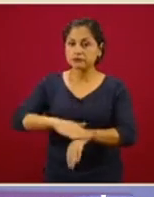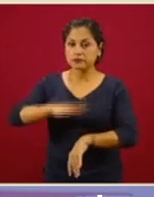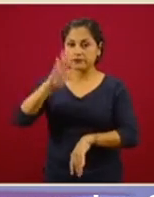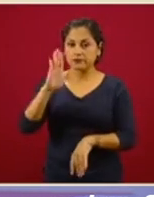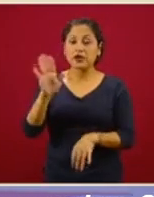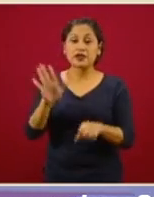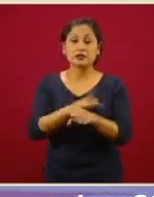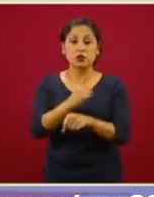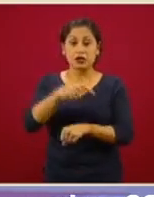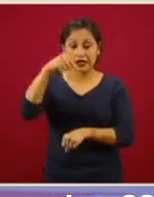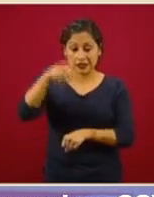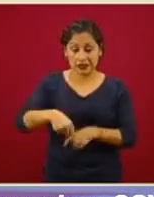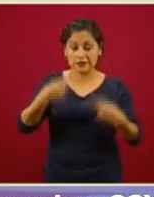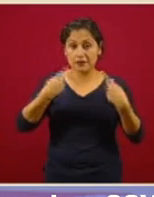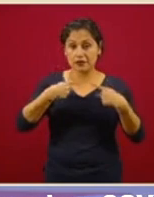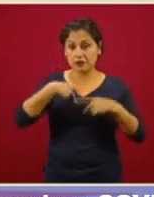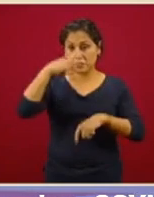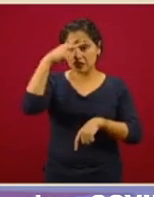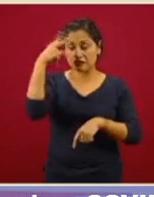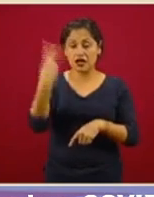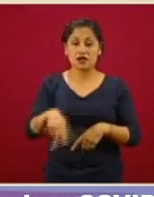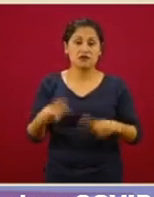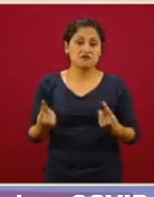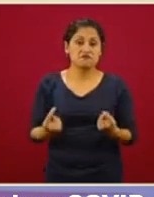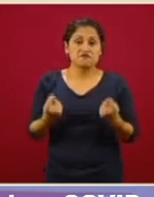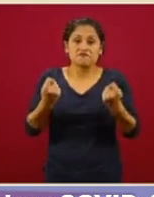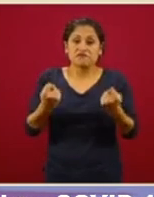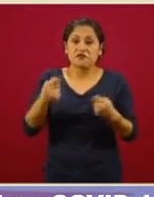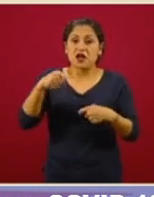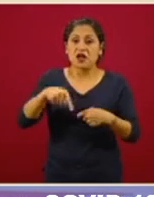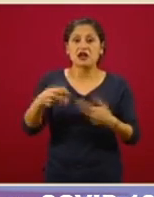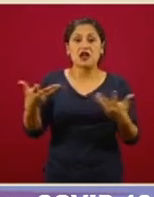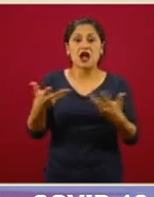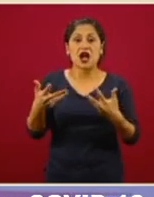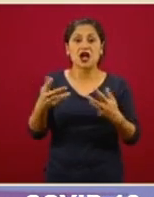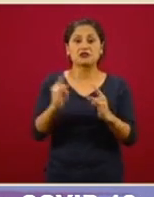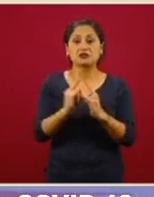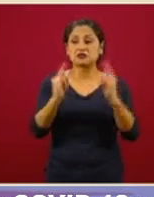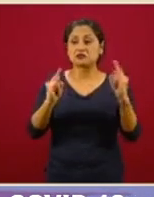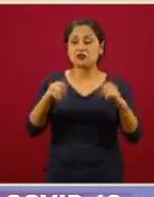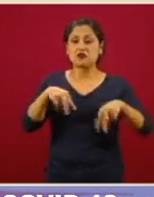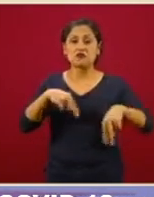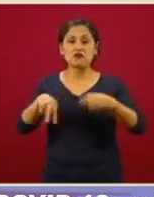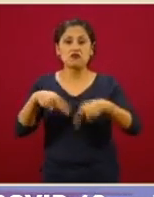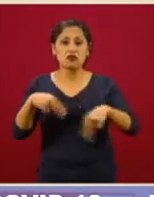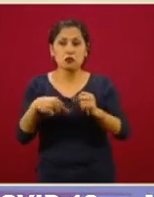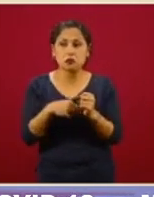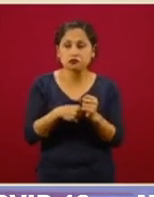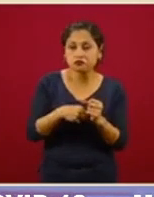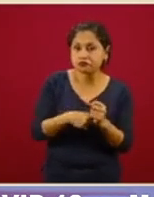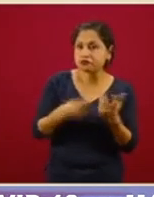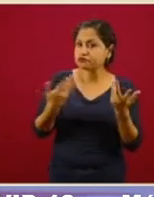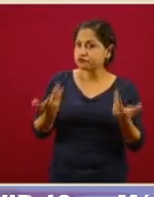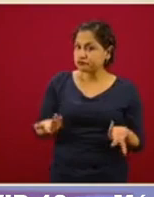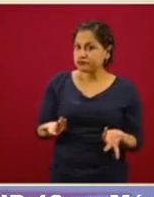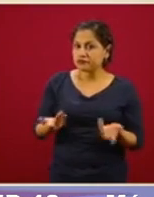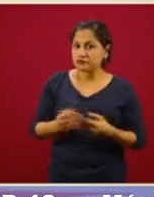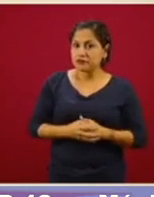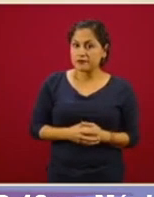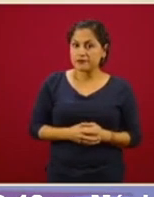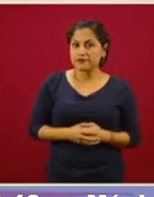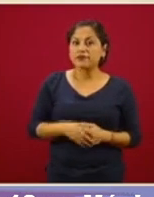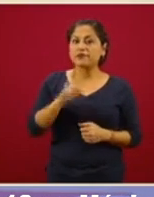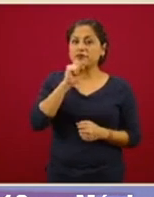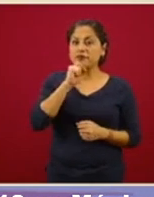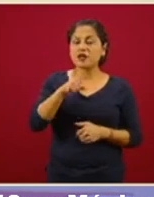sin entender esto, se realizan torneos de fútbol clandestinos, se anuncia una marcha en este caso de